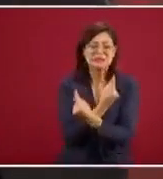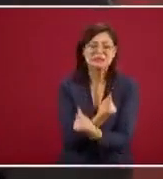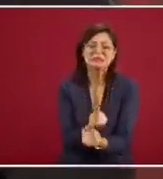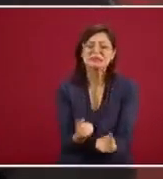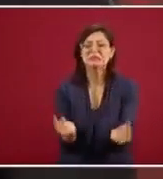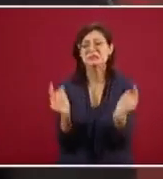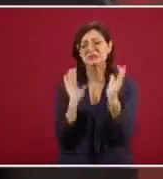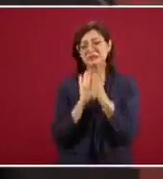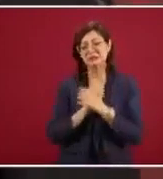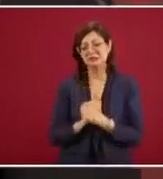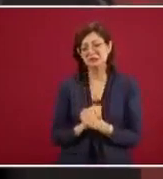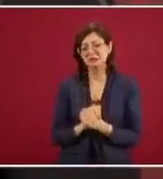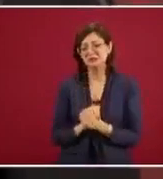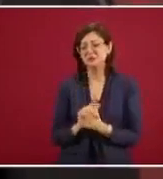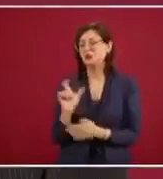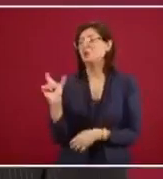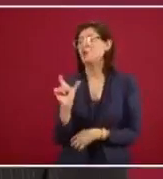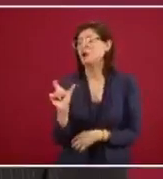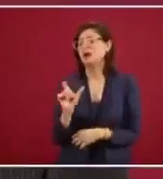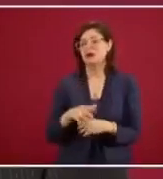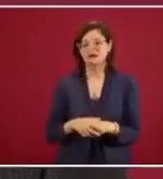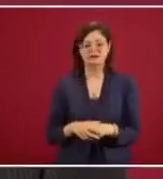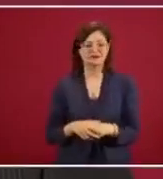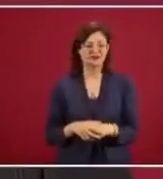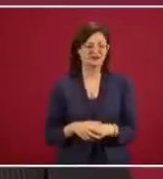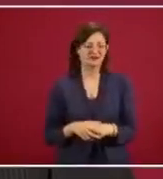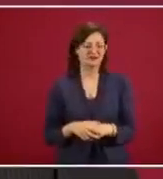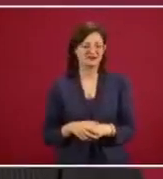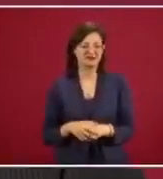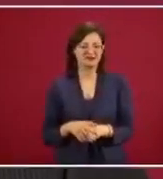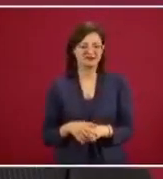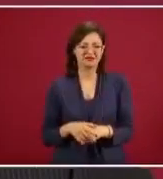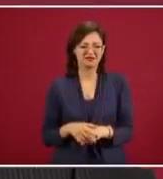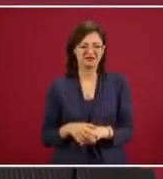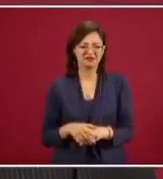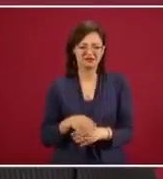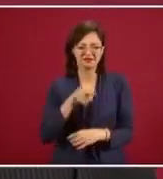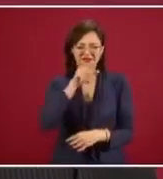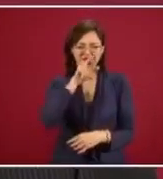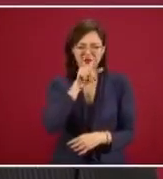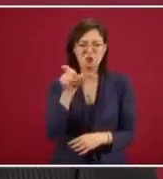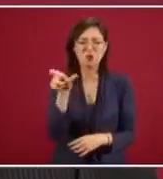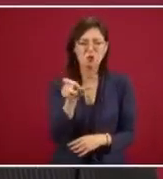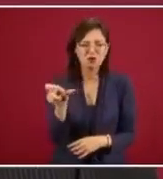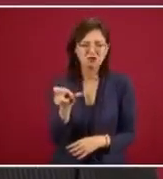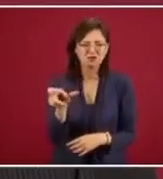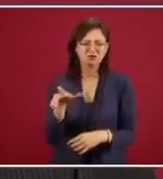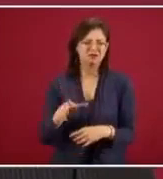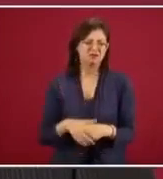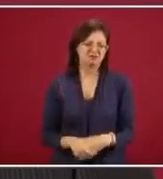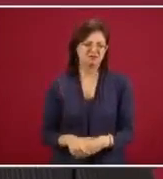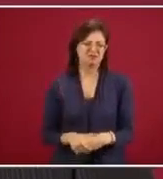niños. ¿Cuándo les han preocupado los niños?